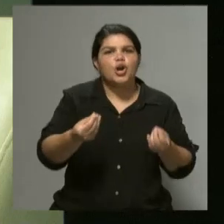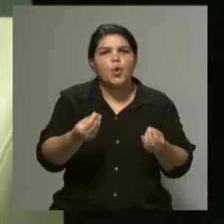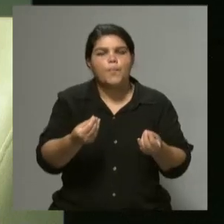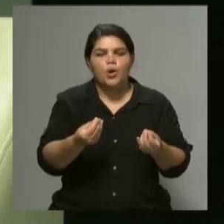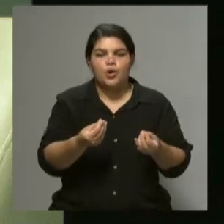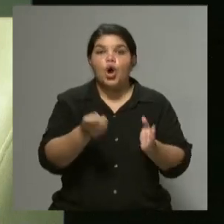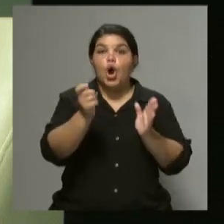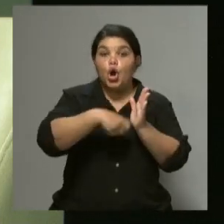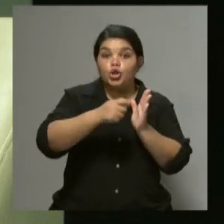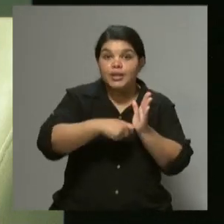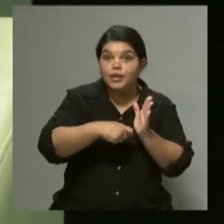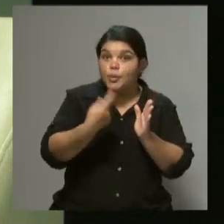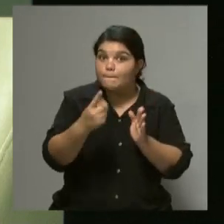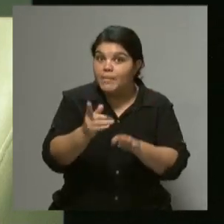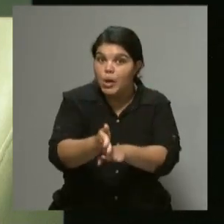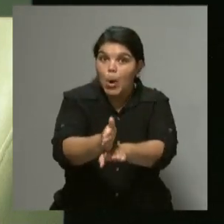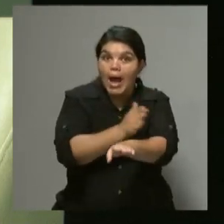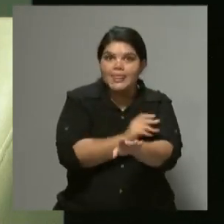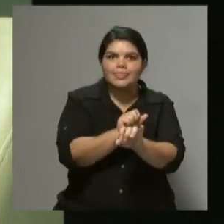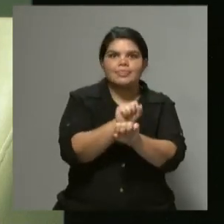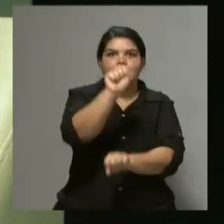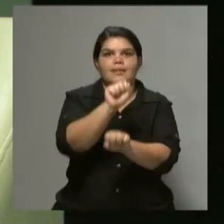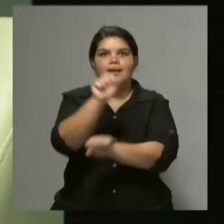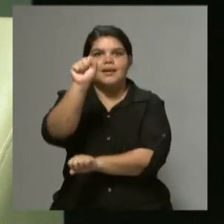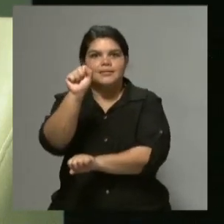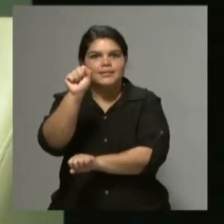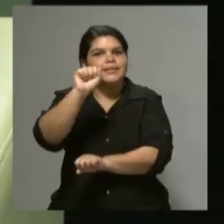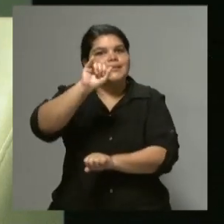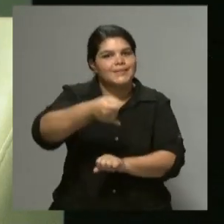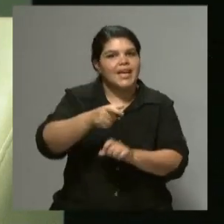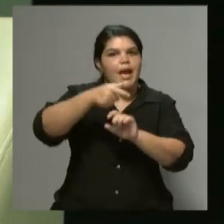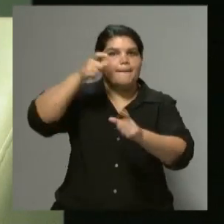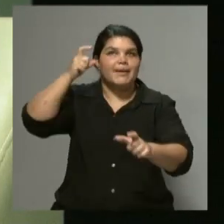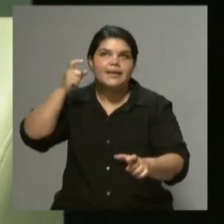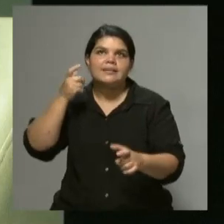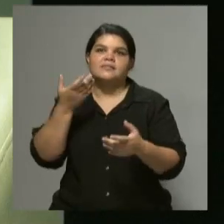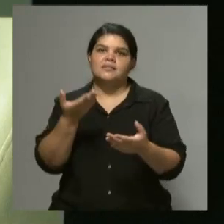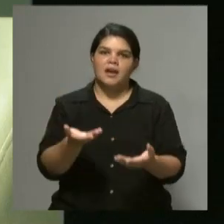profesionales o técnicos que tengan una experiencia, tal vez.